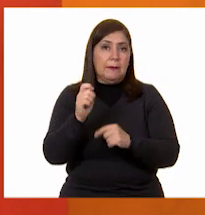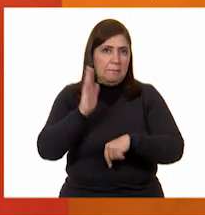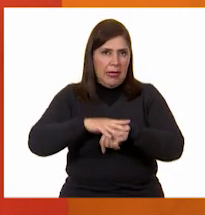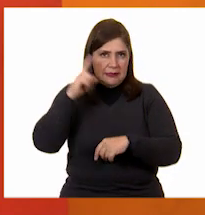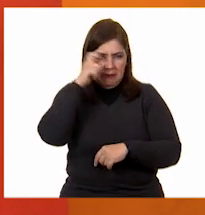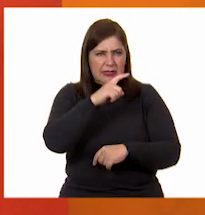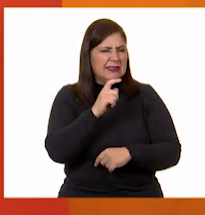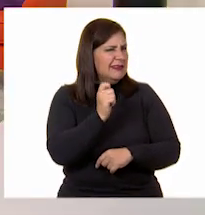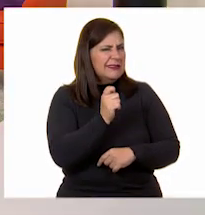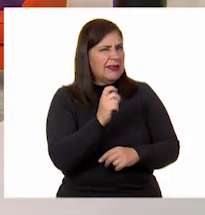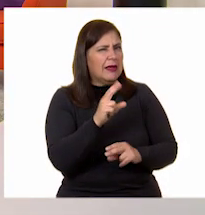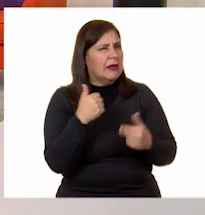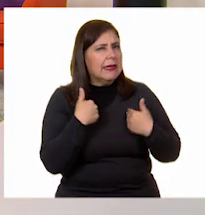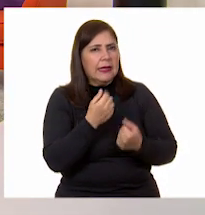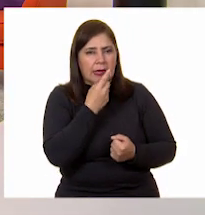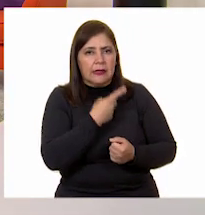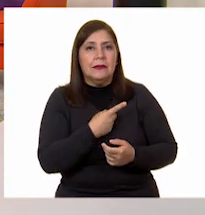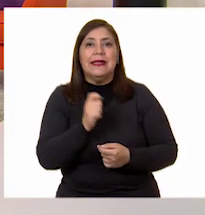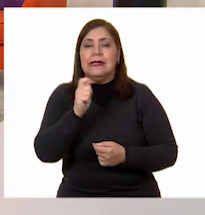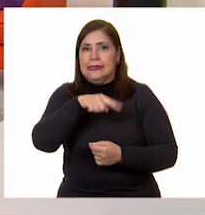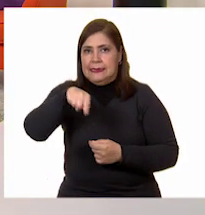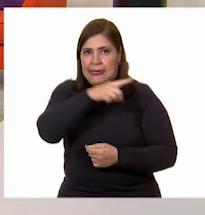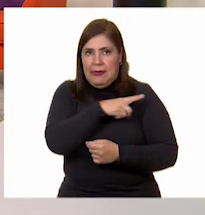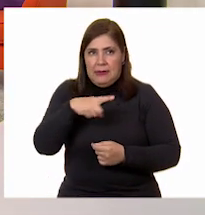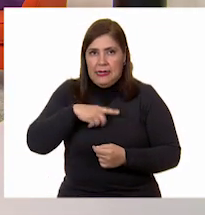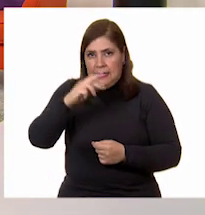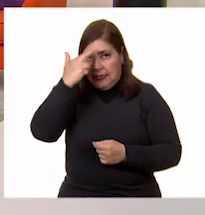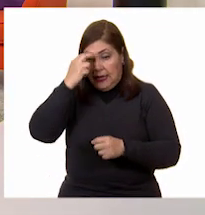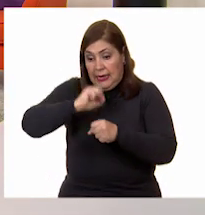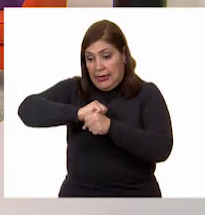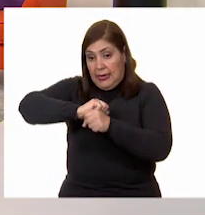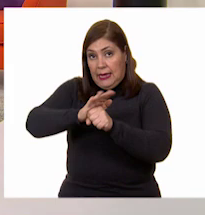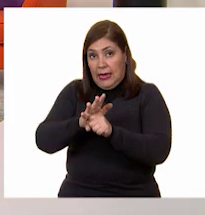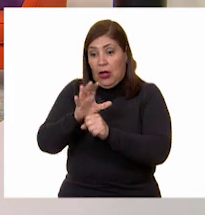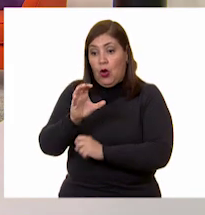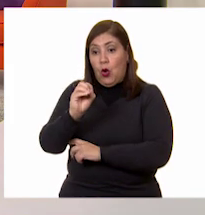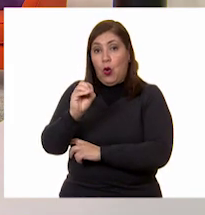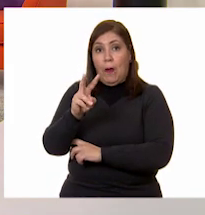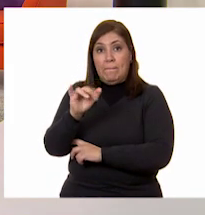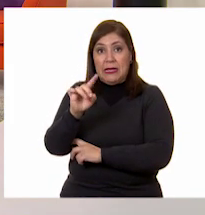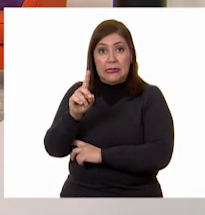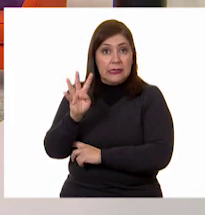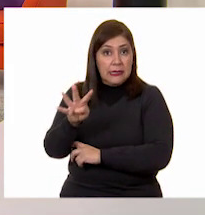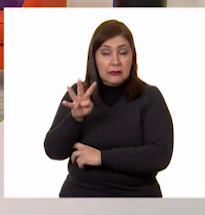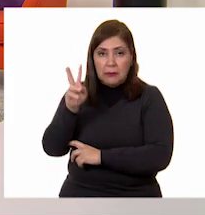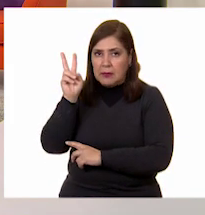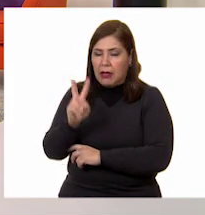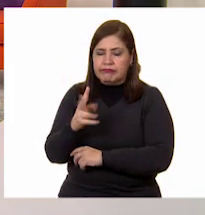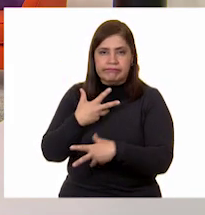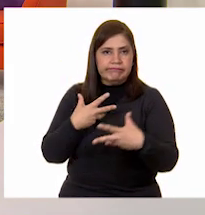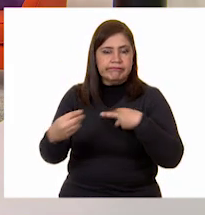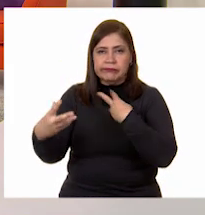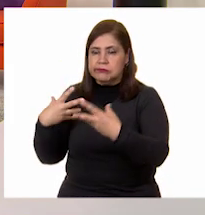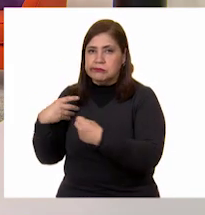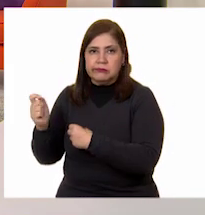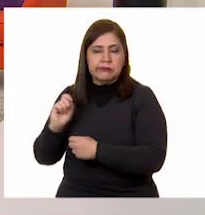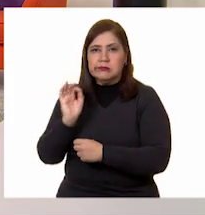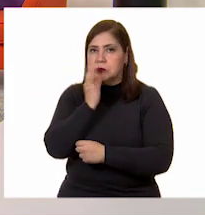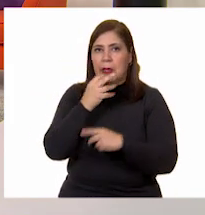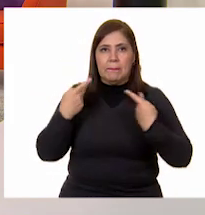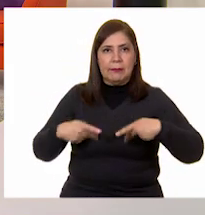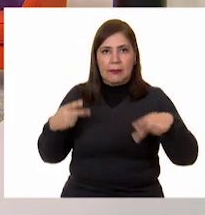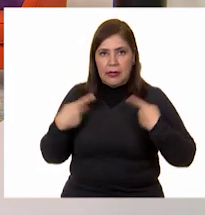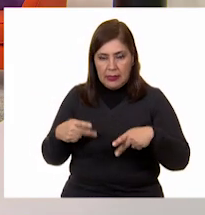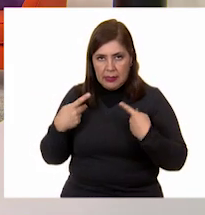Gwendolyn? Para empezar, recordemos que la COVID-19 es una enfermedad contagiosa que se transmite de persona a